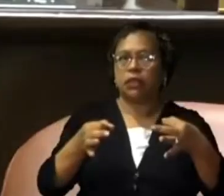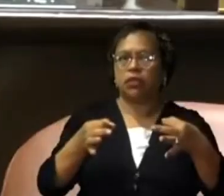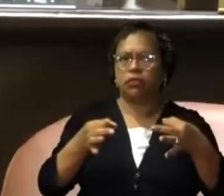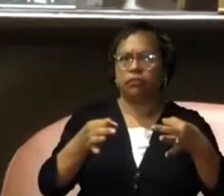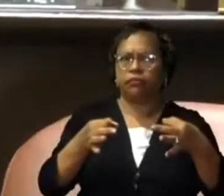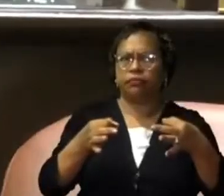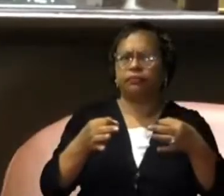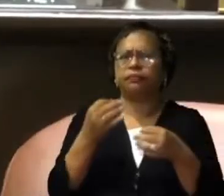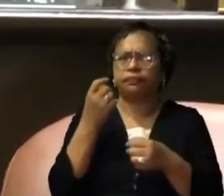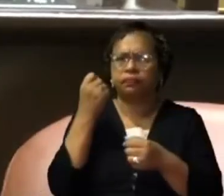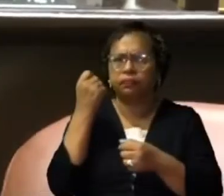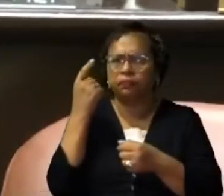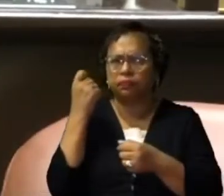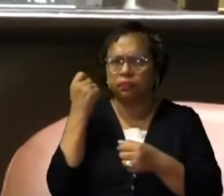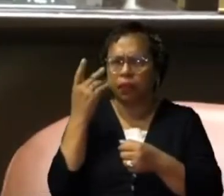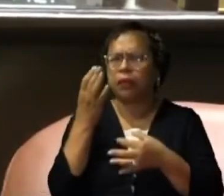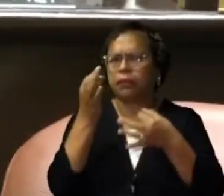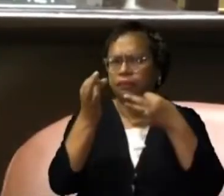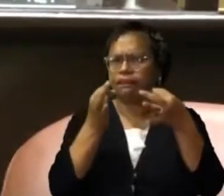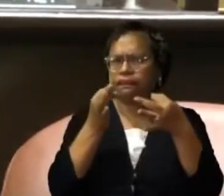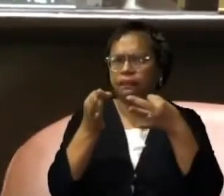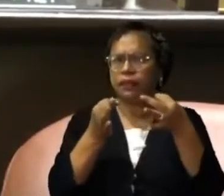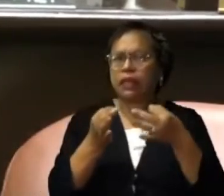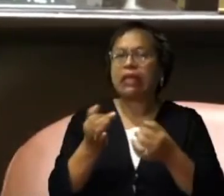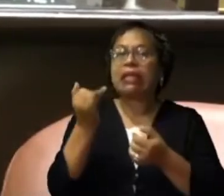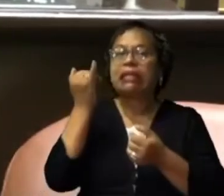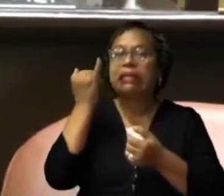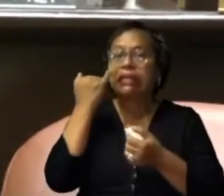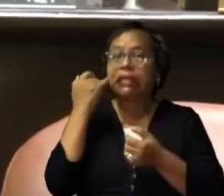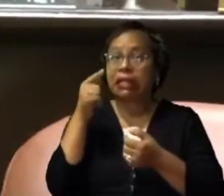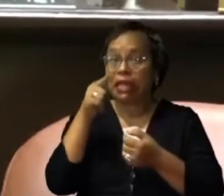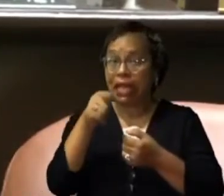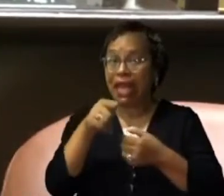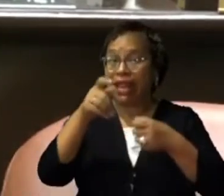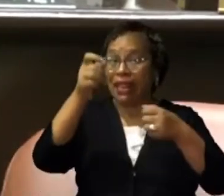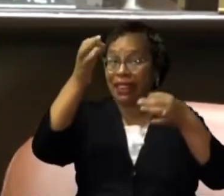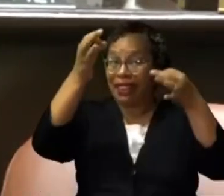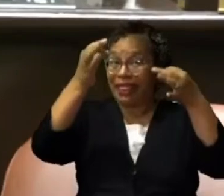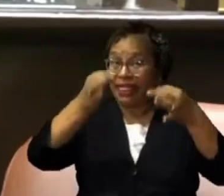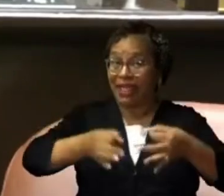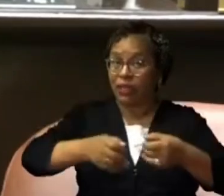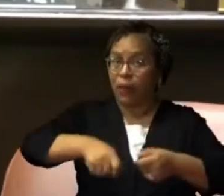si un ciudadano es condenado a 30 años,